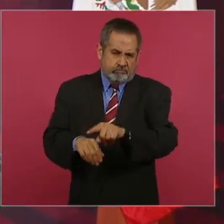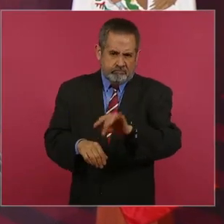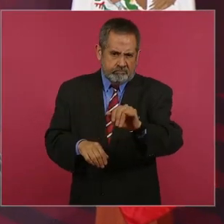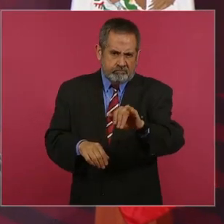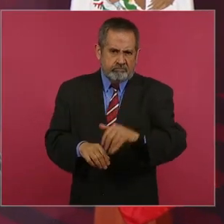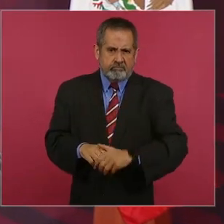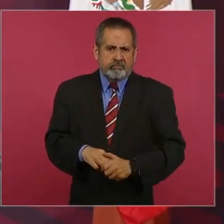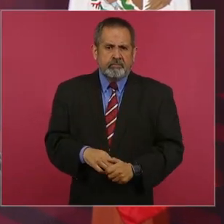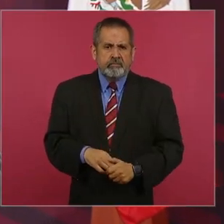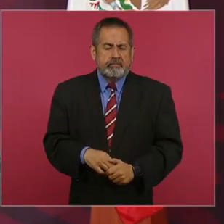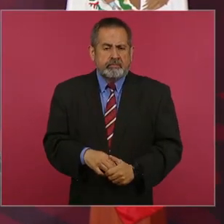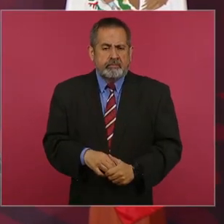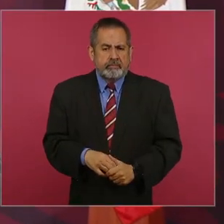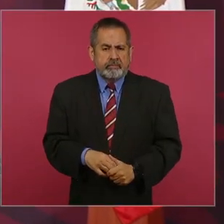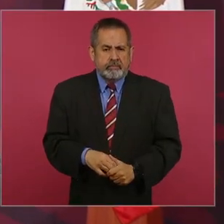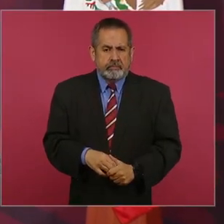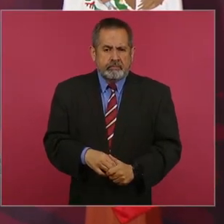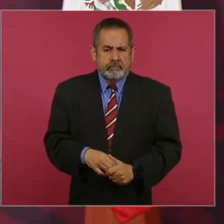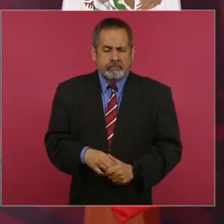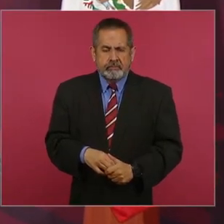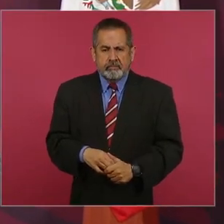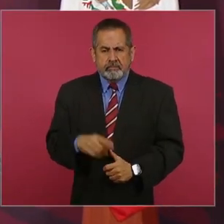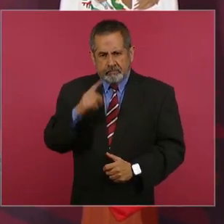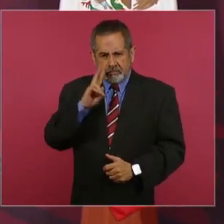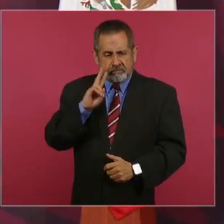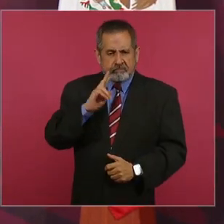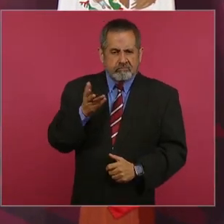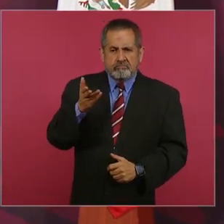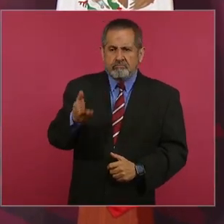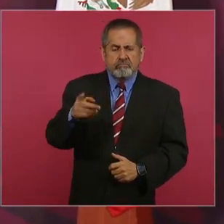vamos a procurar que haya